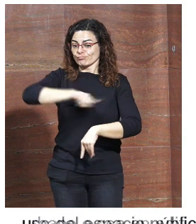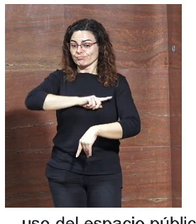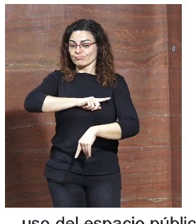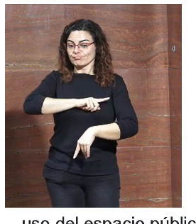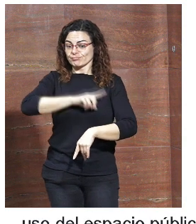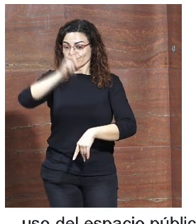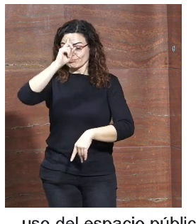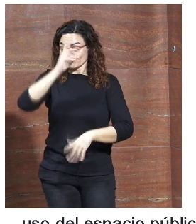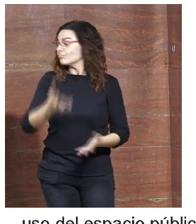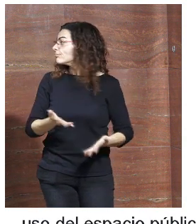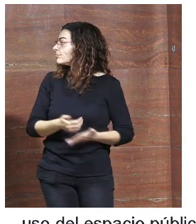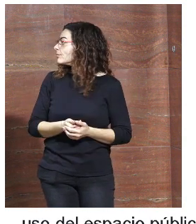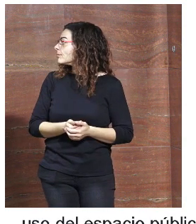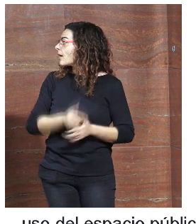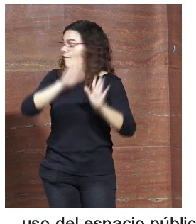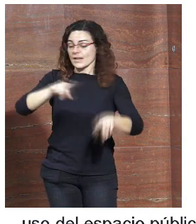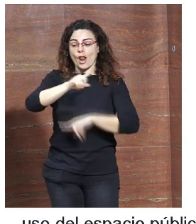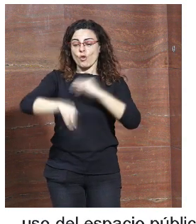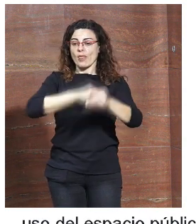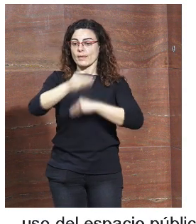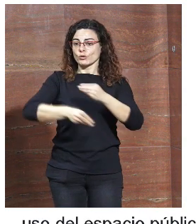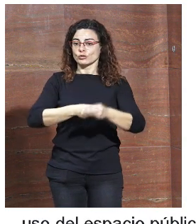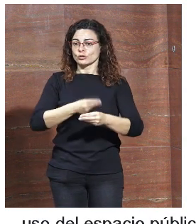algo muy elemental, pero no lo estamos haciendo.